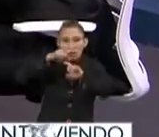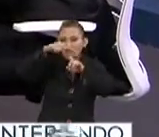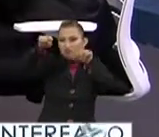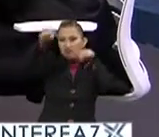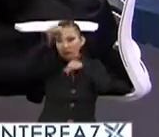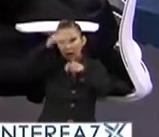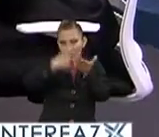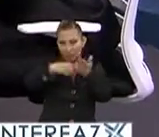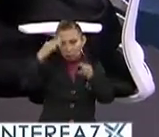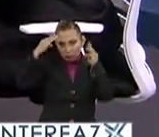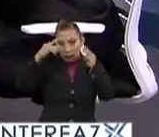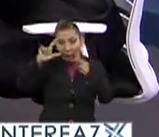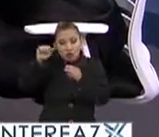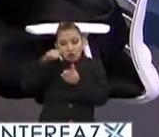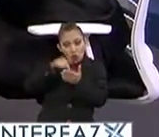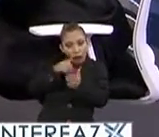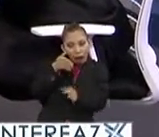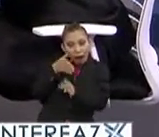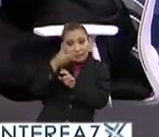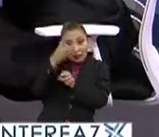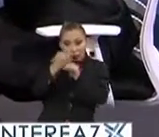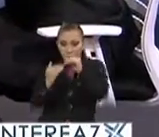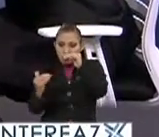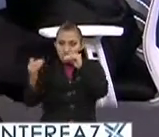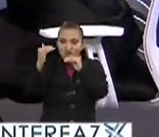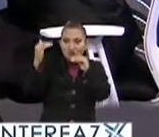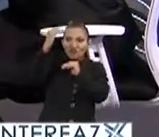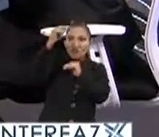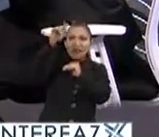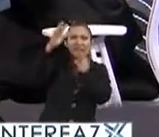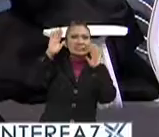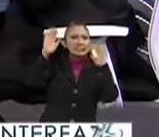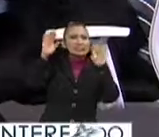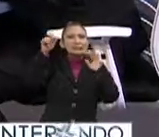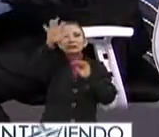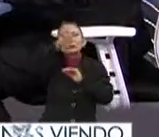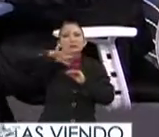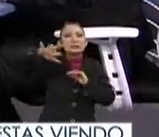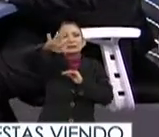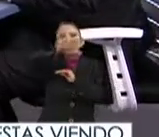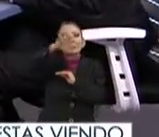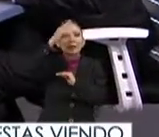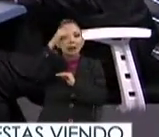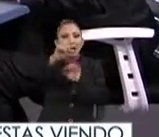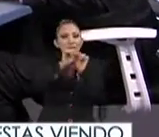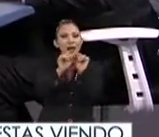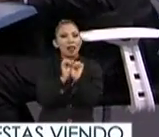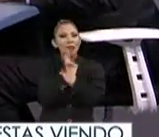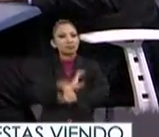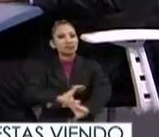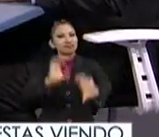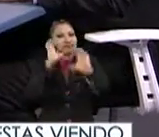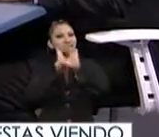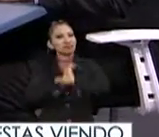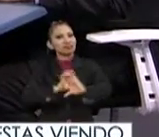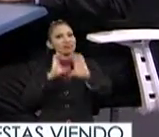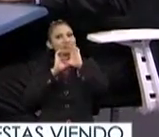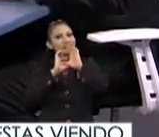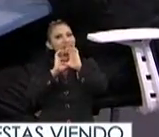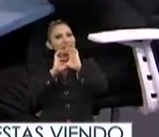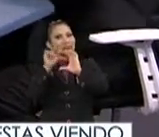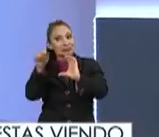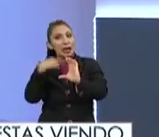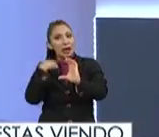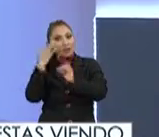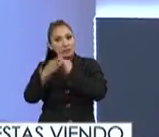tiene un lugarcito en el segundo piso, que es una maravilla, que es precisamente esta sala de conciertos que tengo